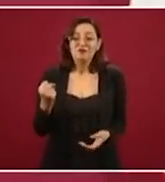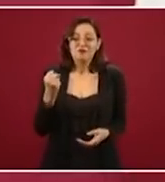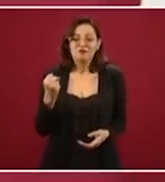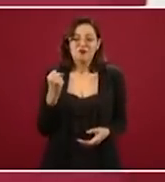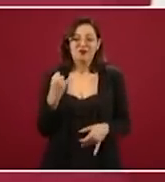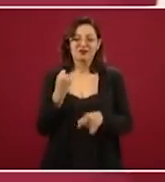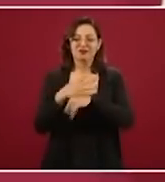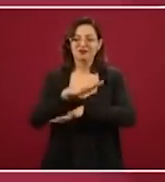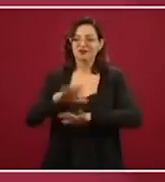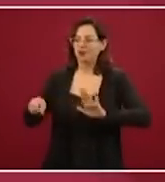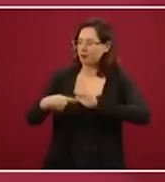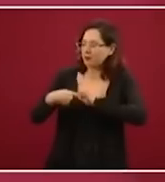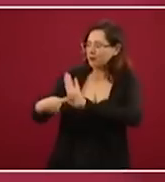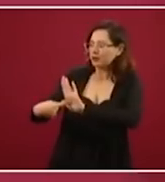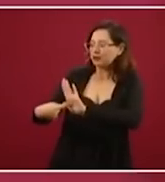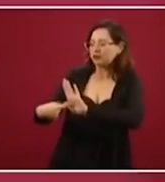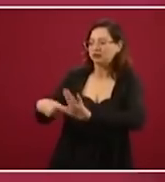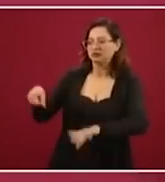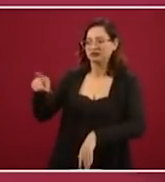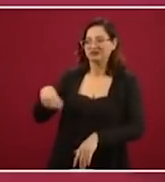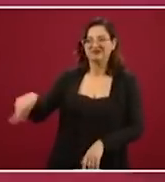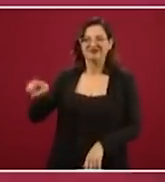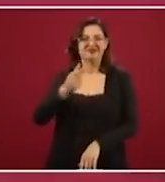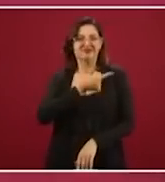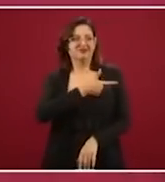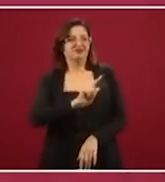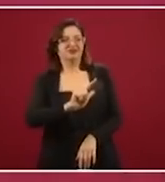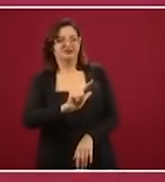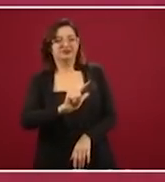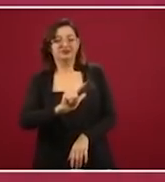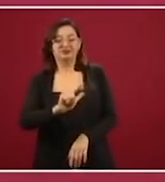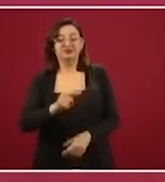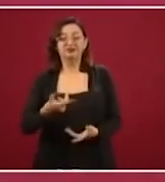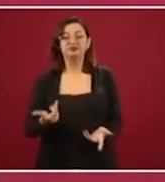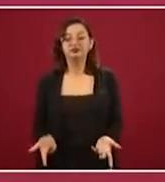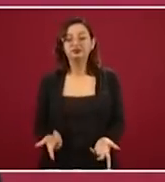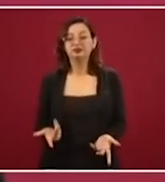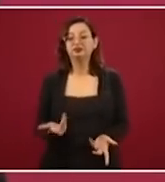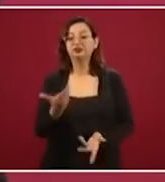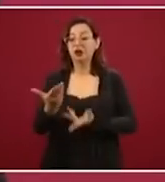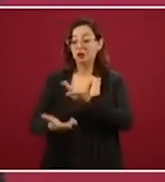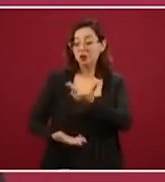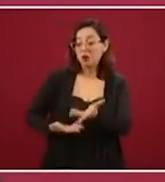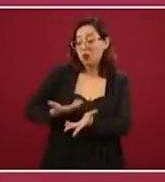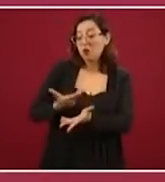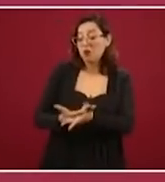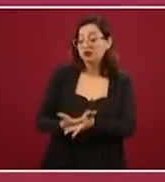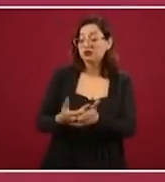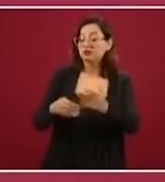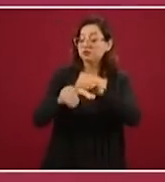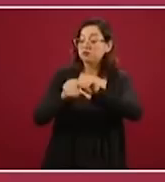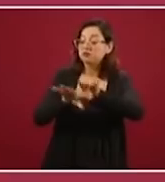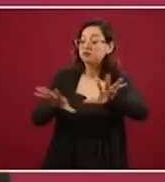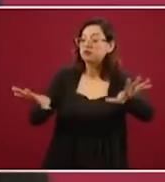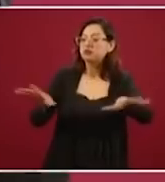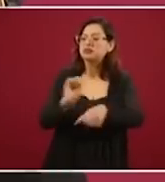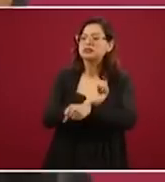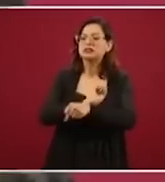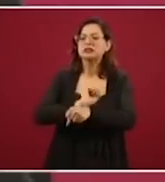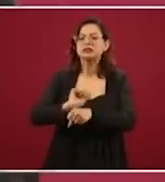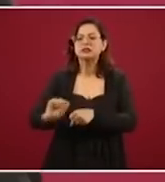como lo que se planteó fue tan subliminal, ¿sí?, no se